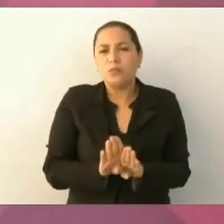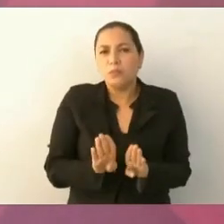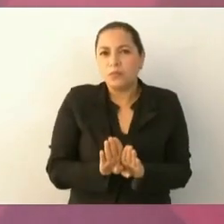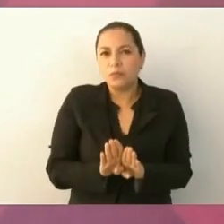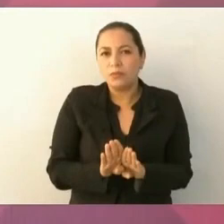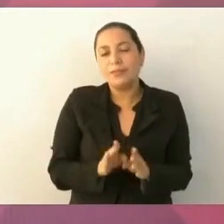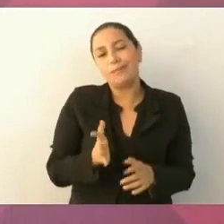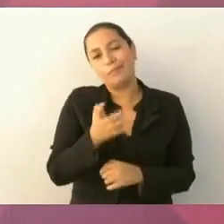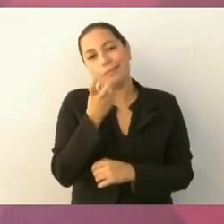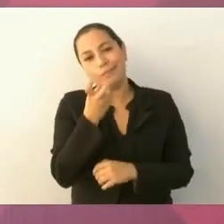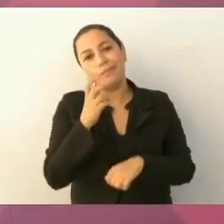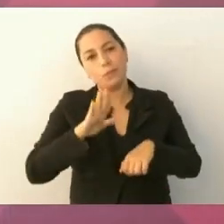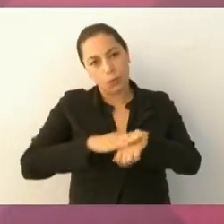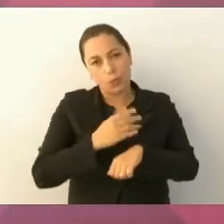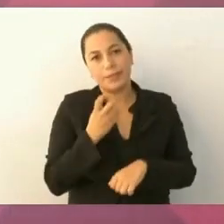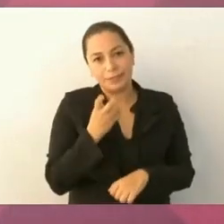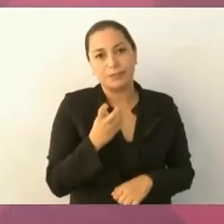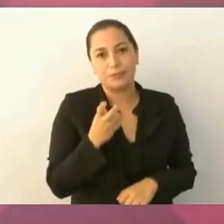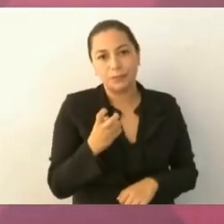Entonces, por eso,